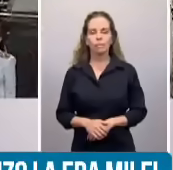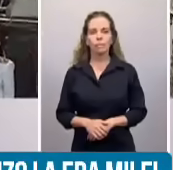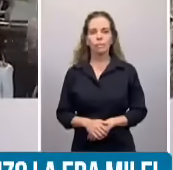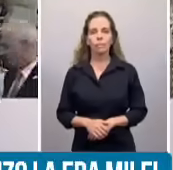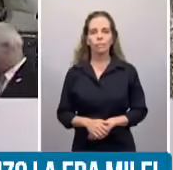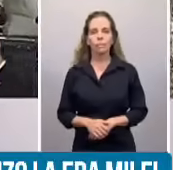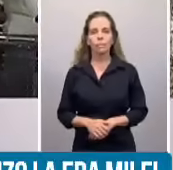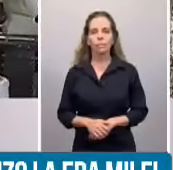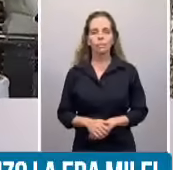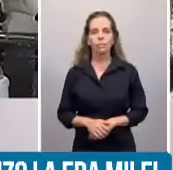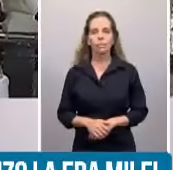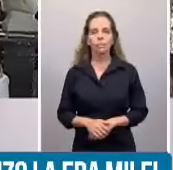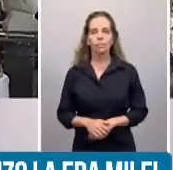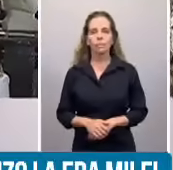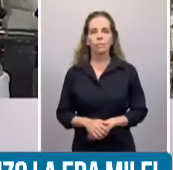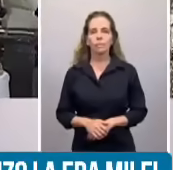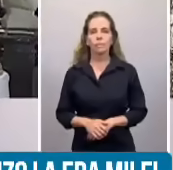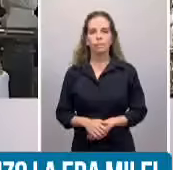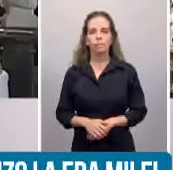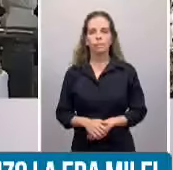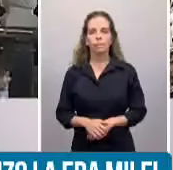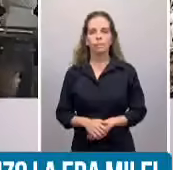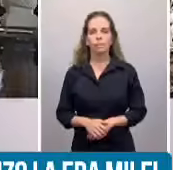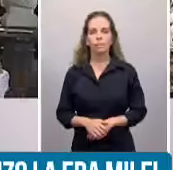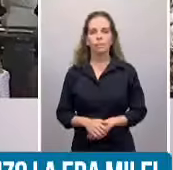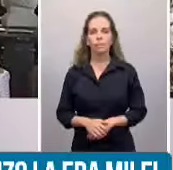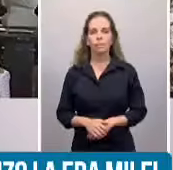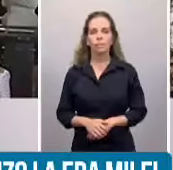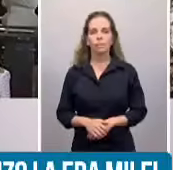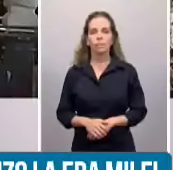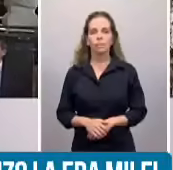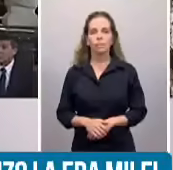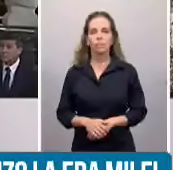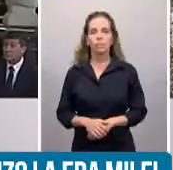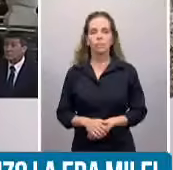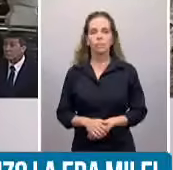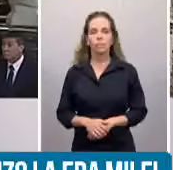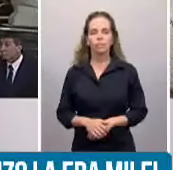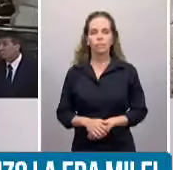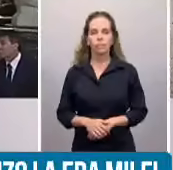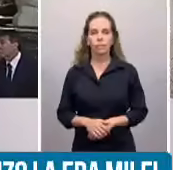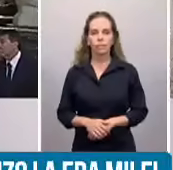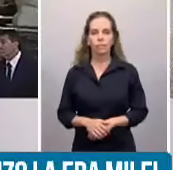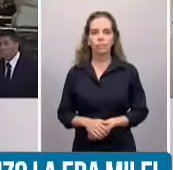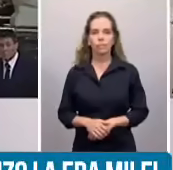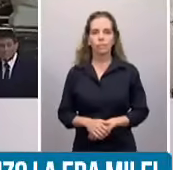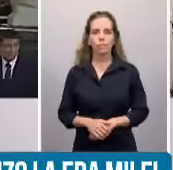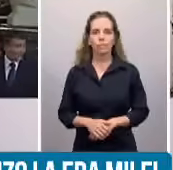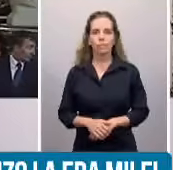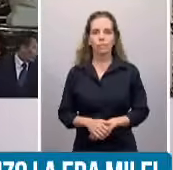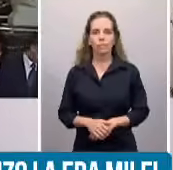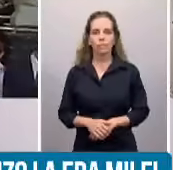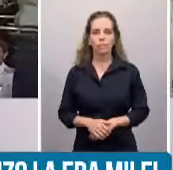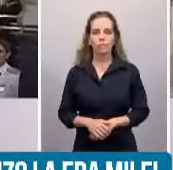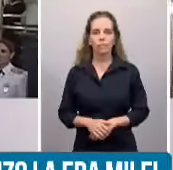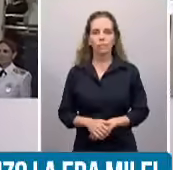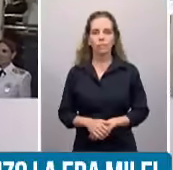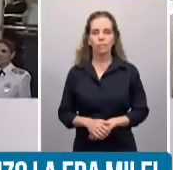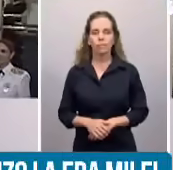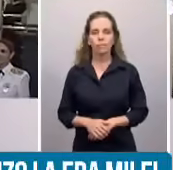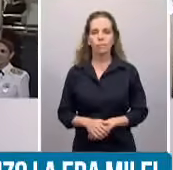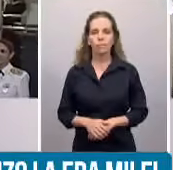que es el candelabro. El candelabro, que se usa, sí, para la festividad judía tradicional, al presidente Zelensky. Me parece que si hay algo que lo distancia absolutamente es